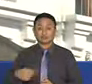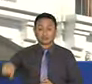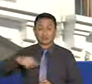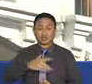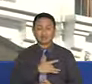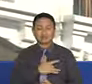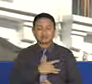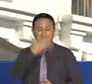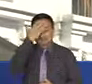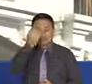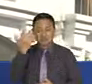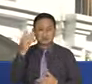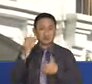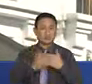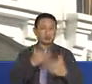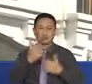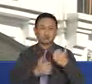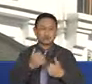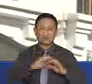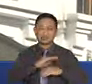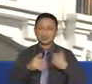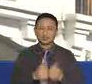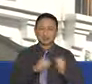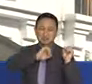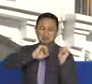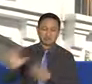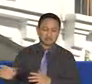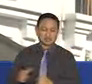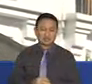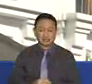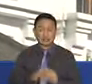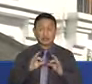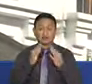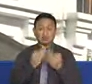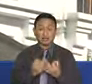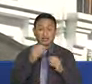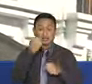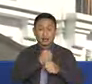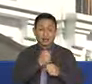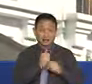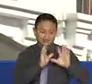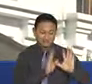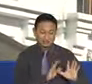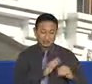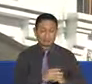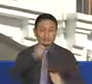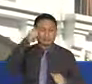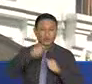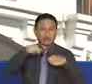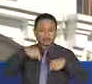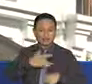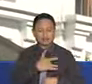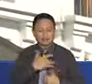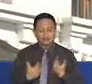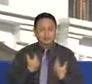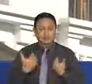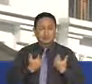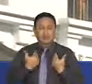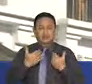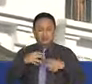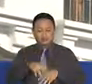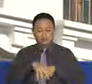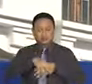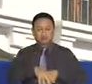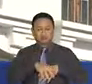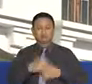les hacen olvidar prácticamente los problemas dejan de lado la familia el trabajo para recordar lo que les ha hecho vivir con